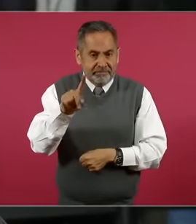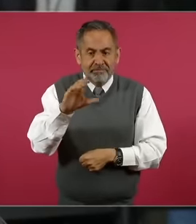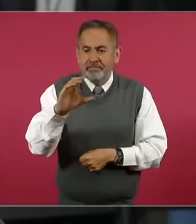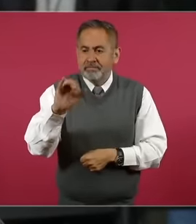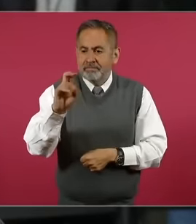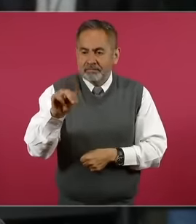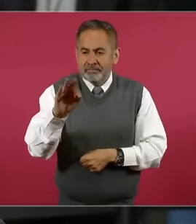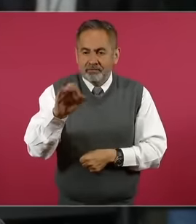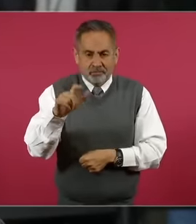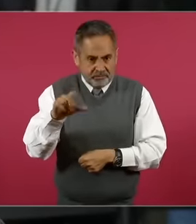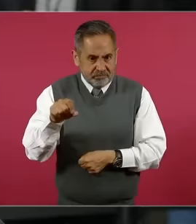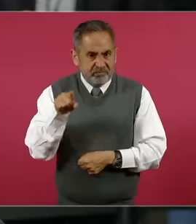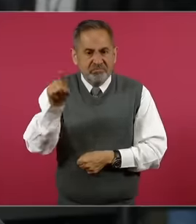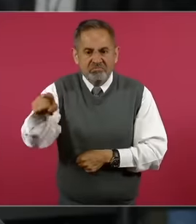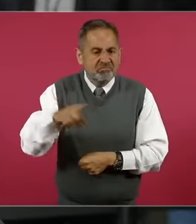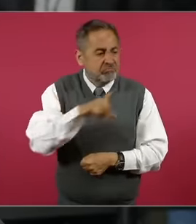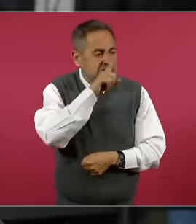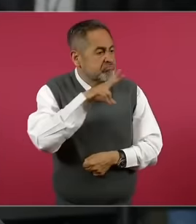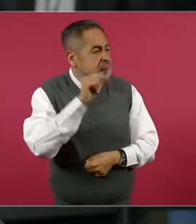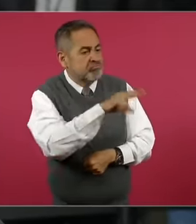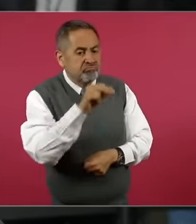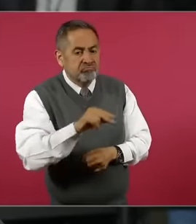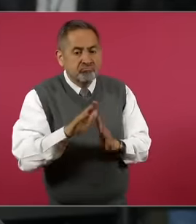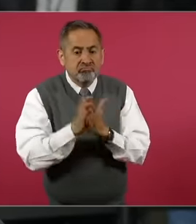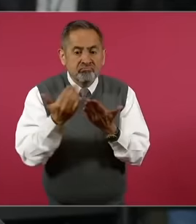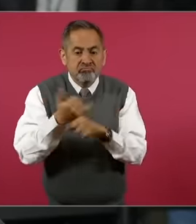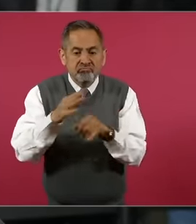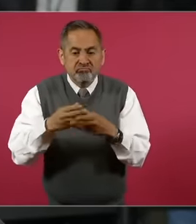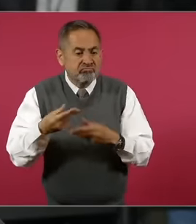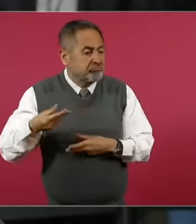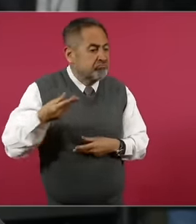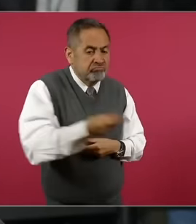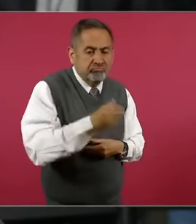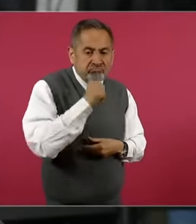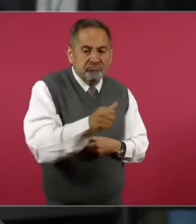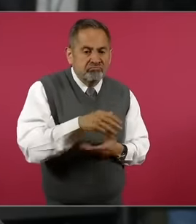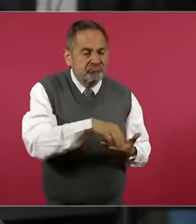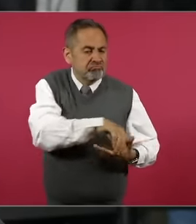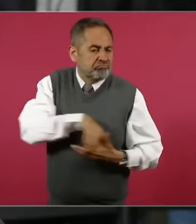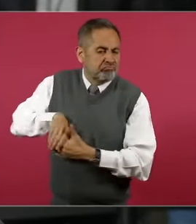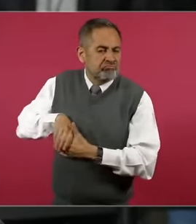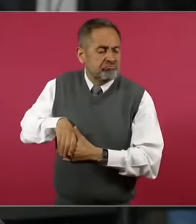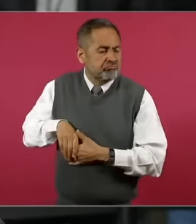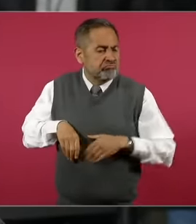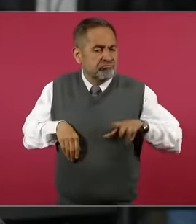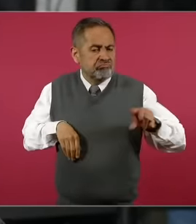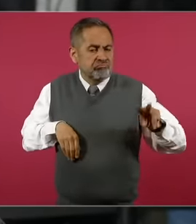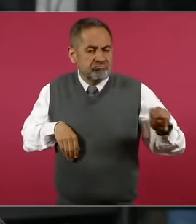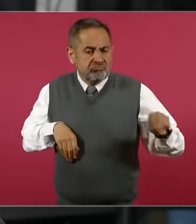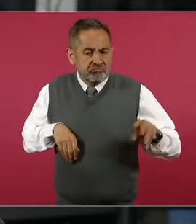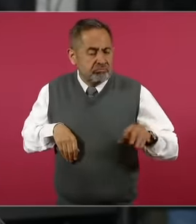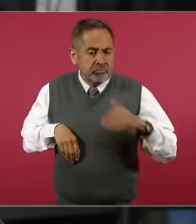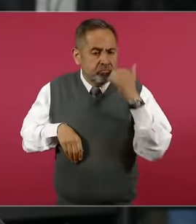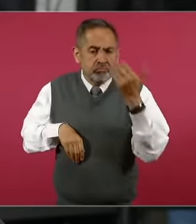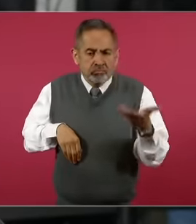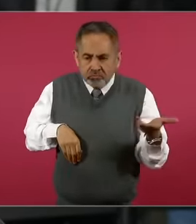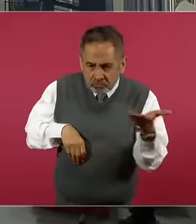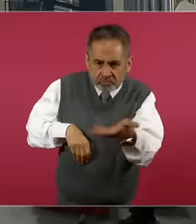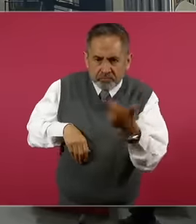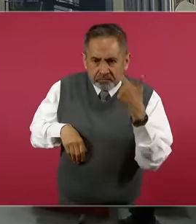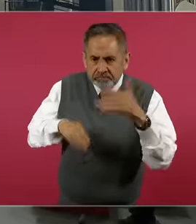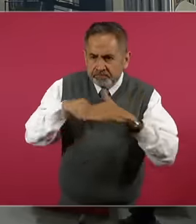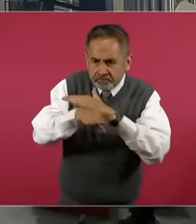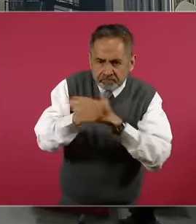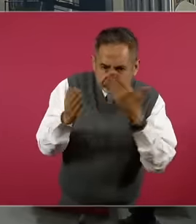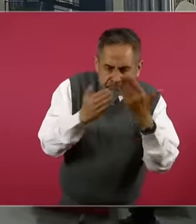se opuso a entregar información, se opuso a que se pudiera ingresar